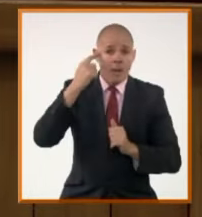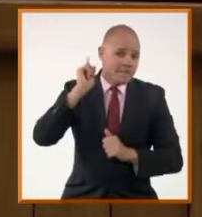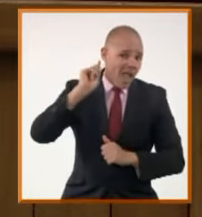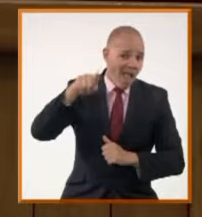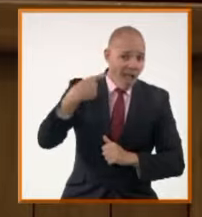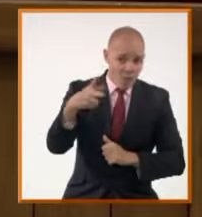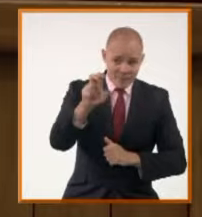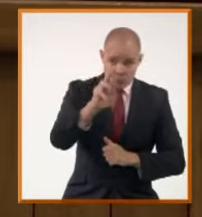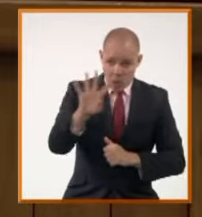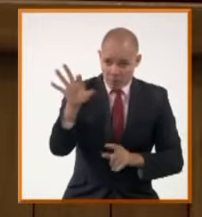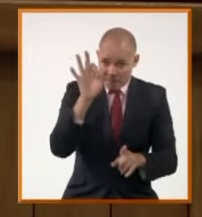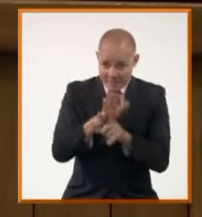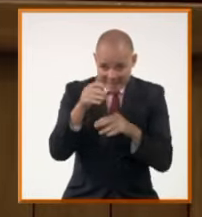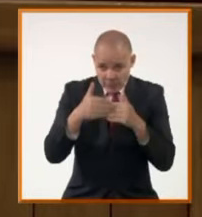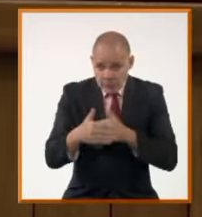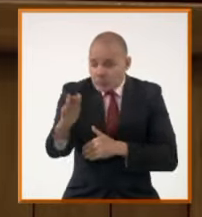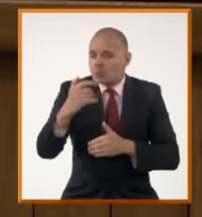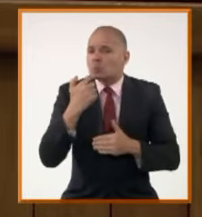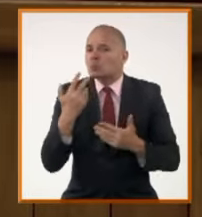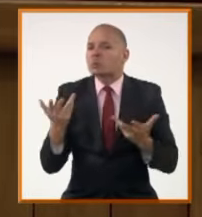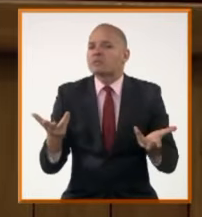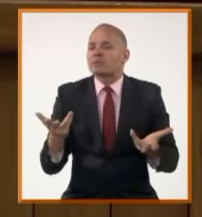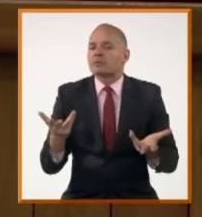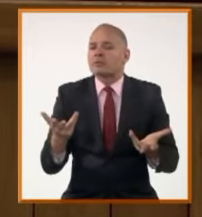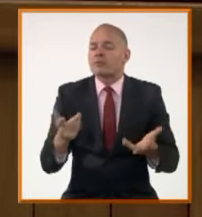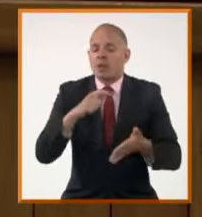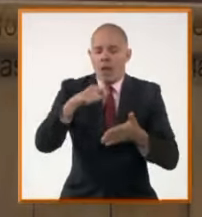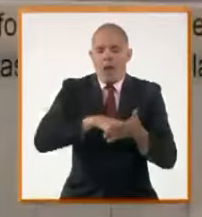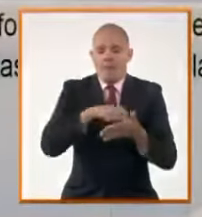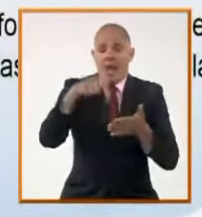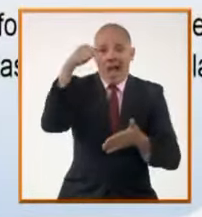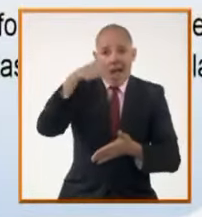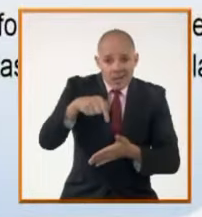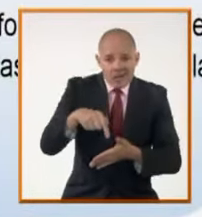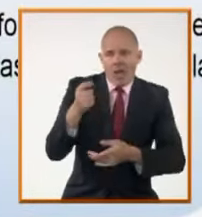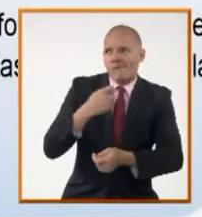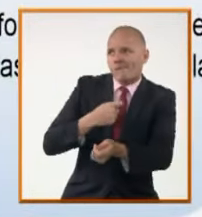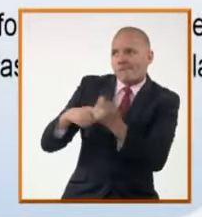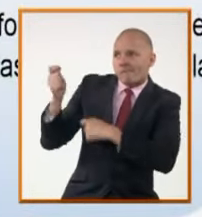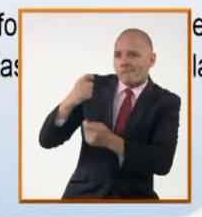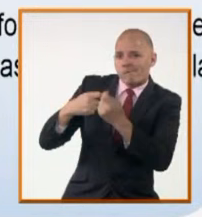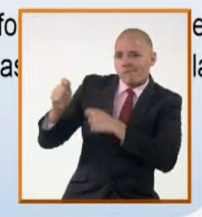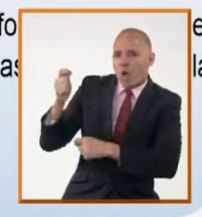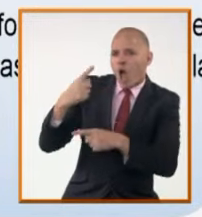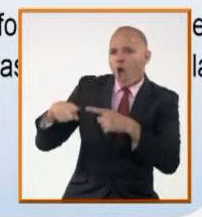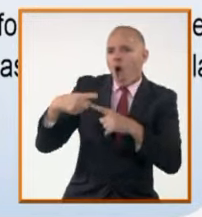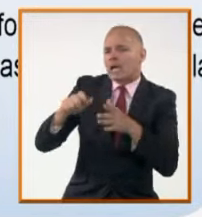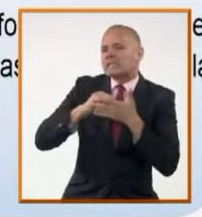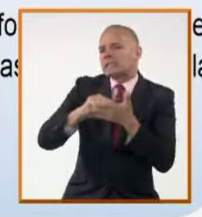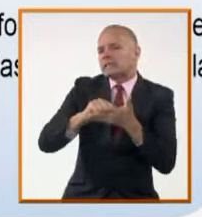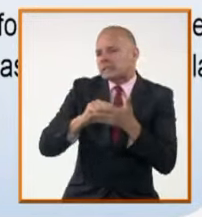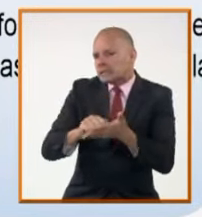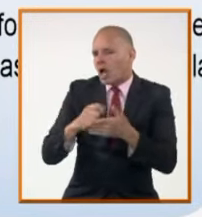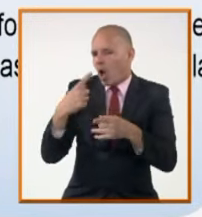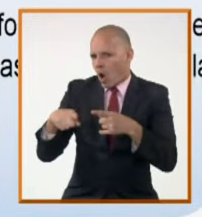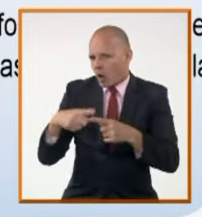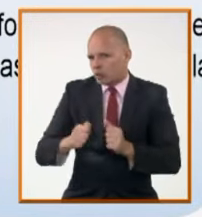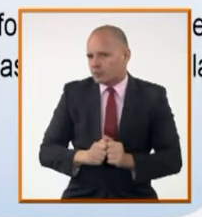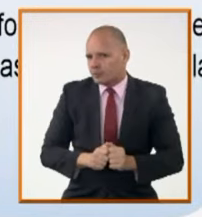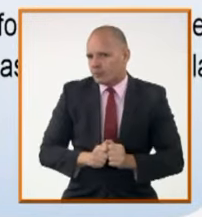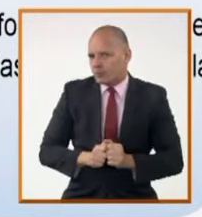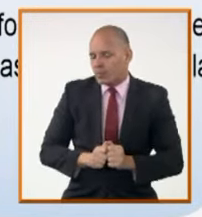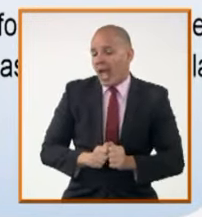con un sistema que nos permite incrementar las exportaciones de bienes y servicios. Dentro de ello, el camino